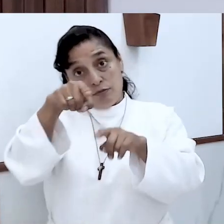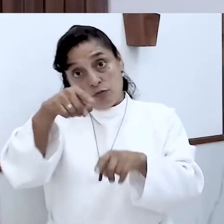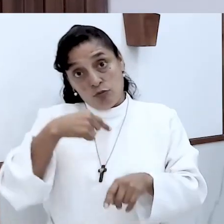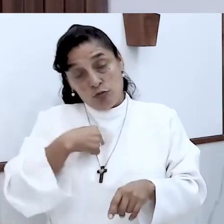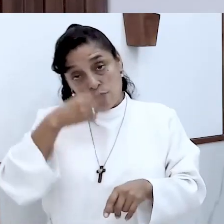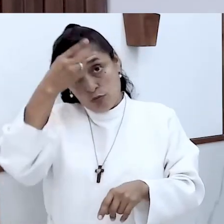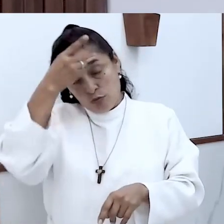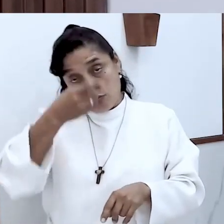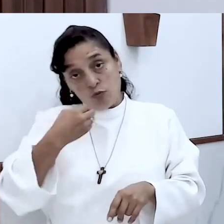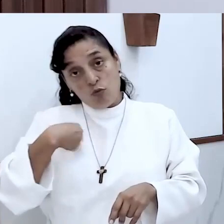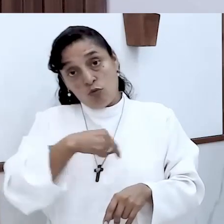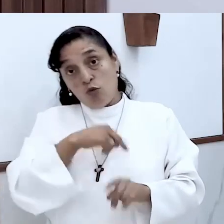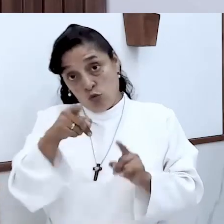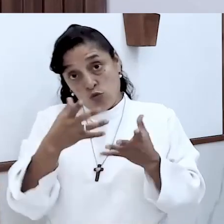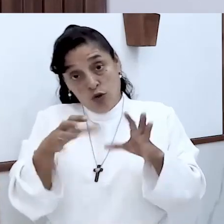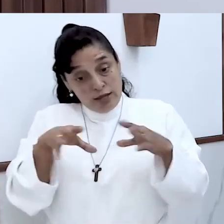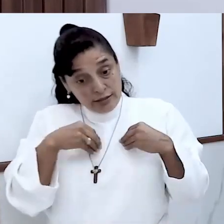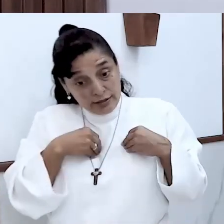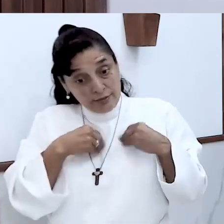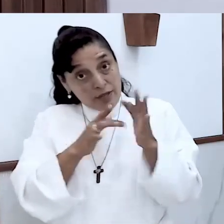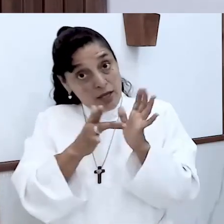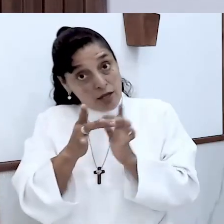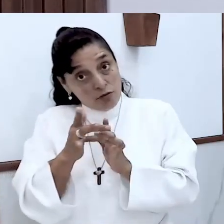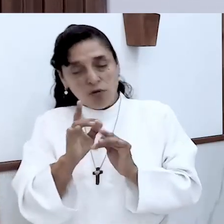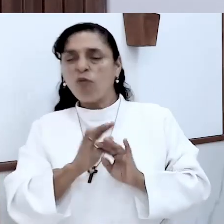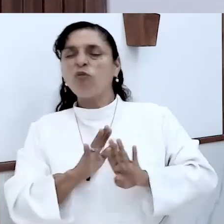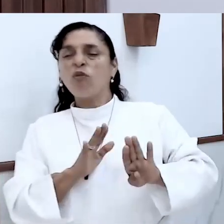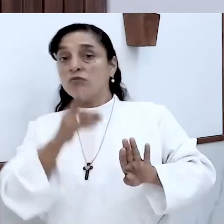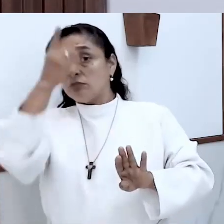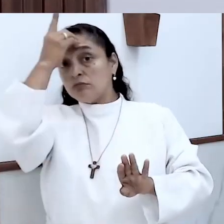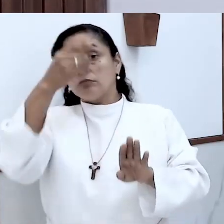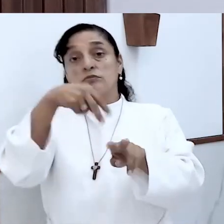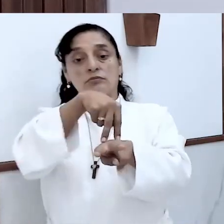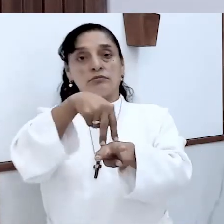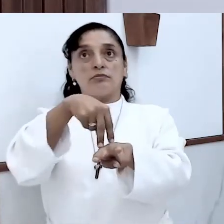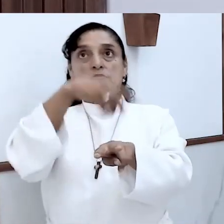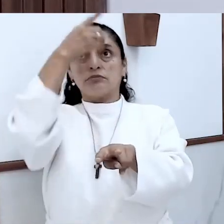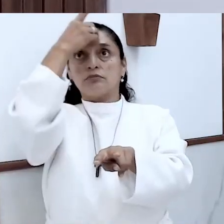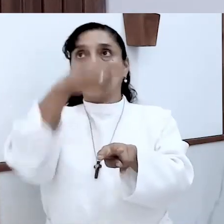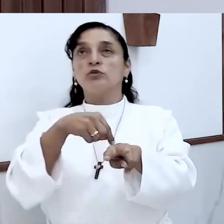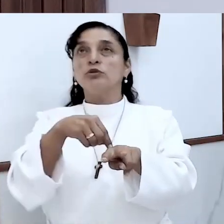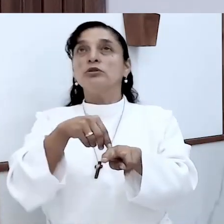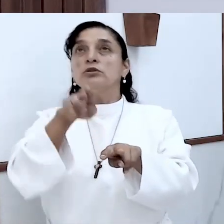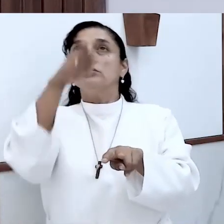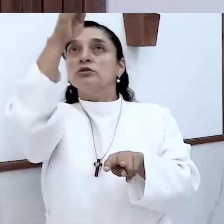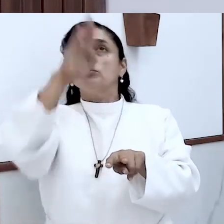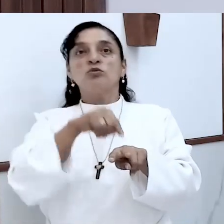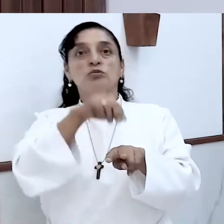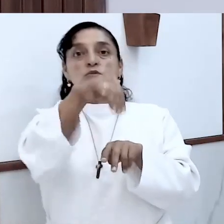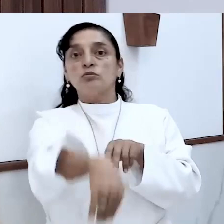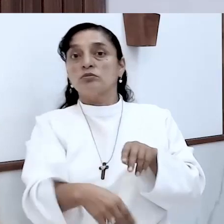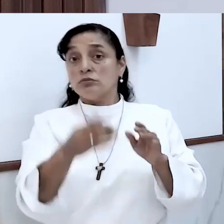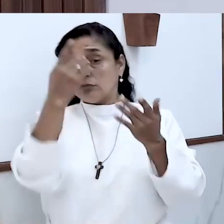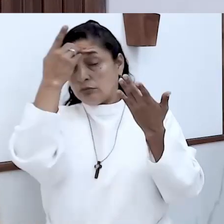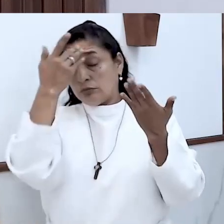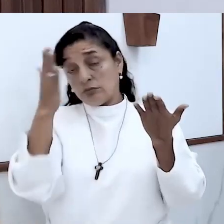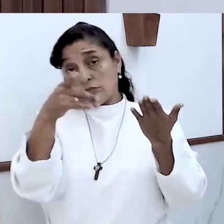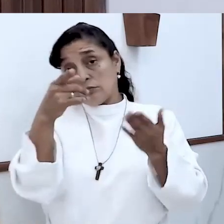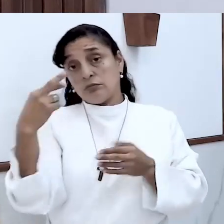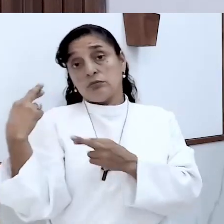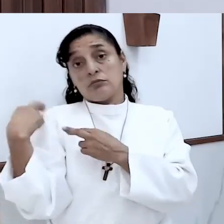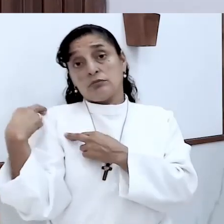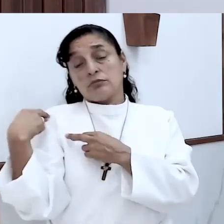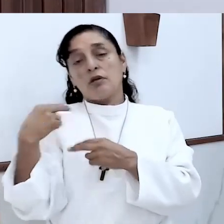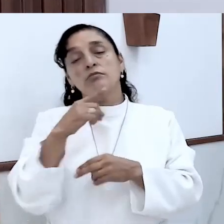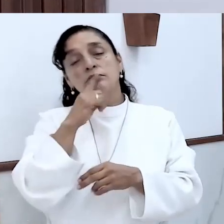acojamos o lo rechacemos. Ahí entra la libertad, ahí entra en juego la responsabilidad. Por eso hemos de insistir